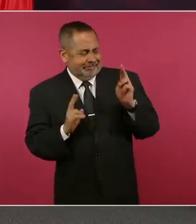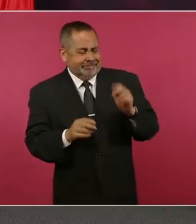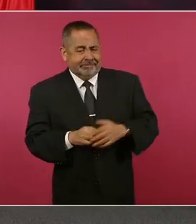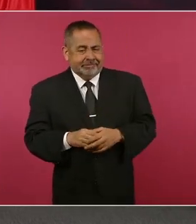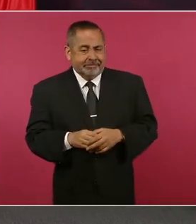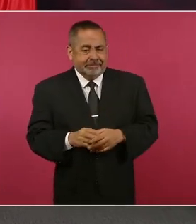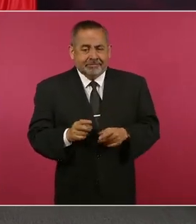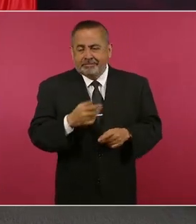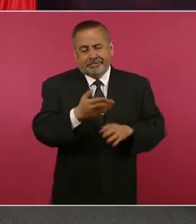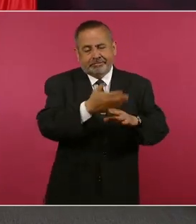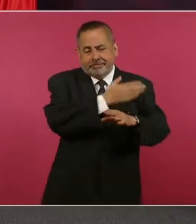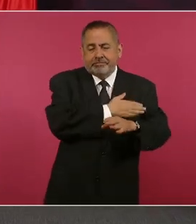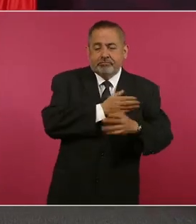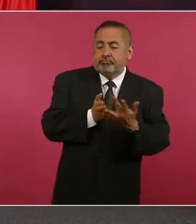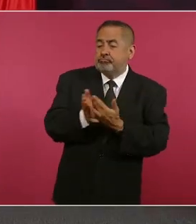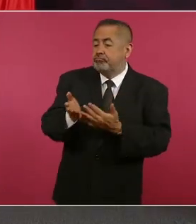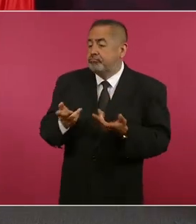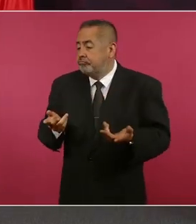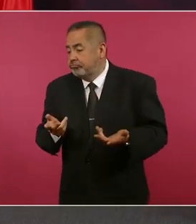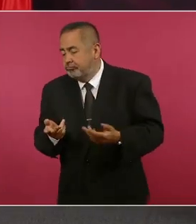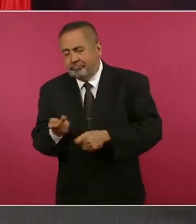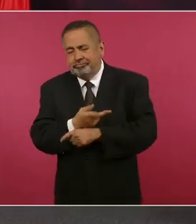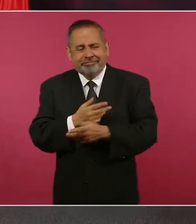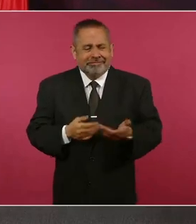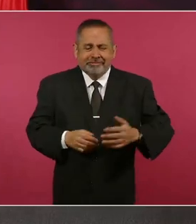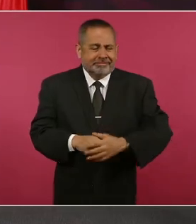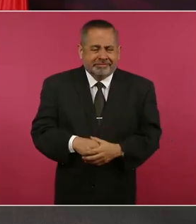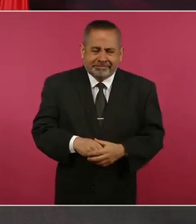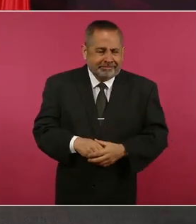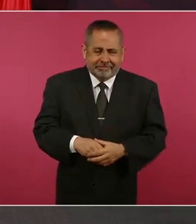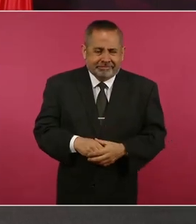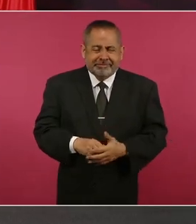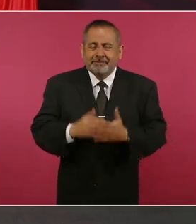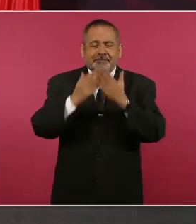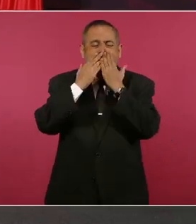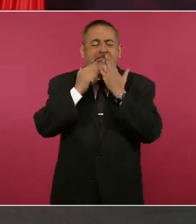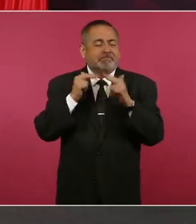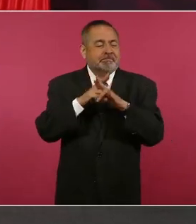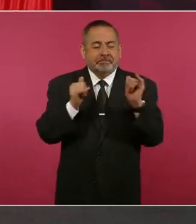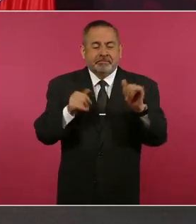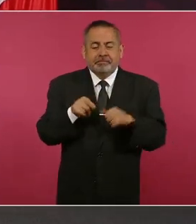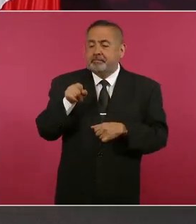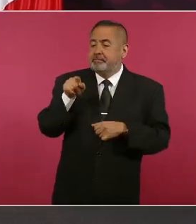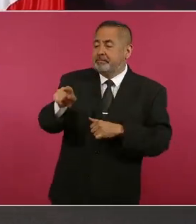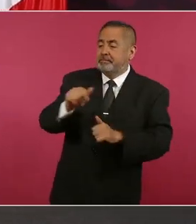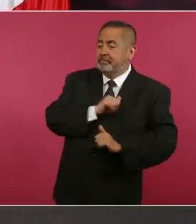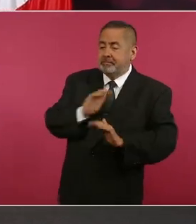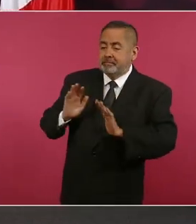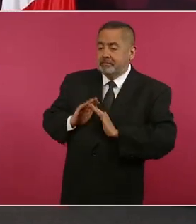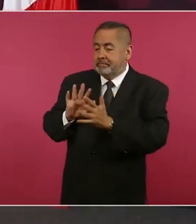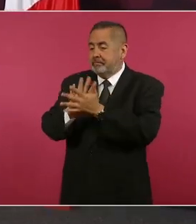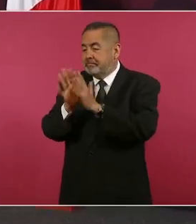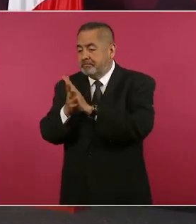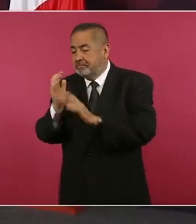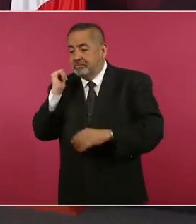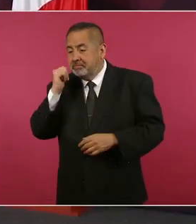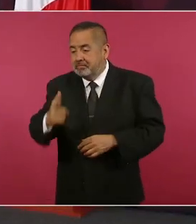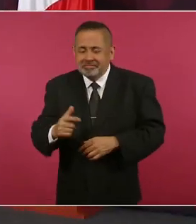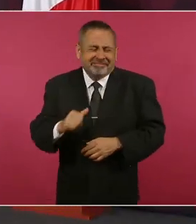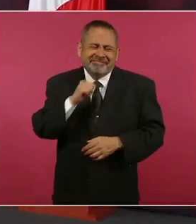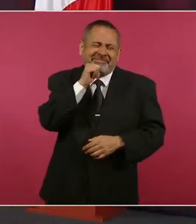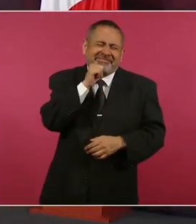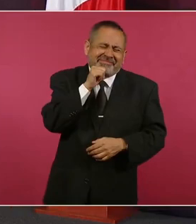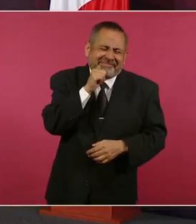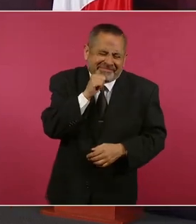desde el principio. No hay nada que vincule, mientras está él, al ejército